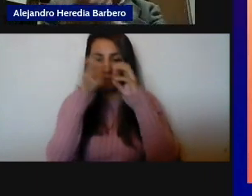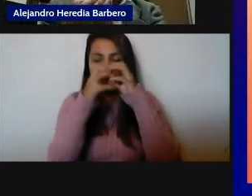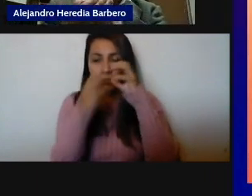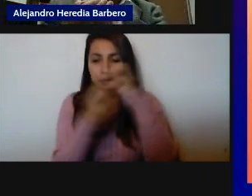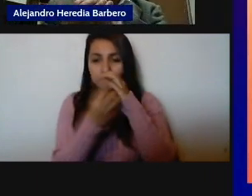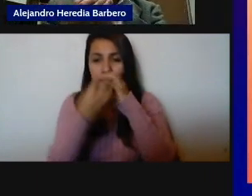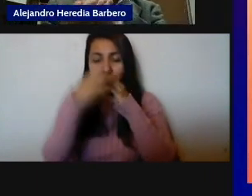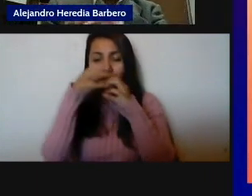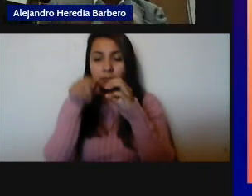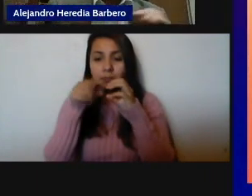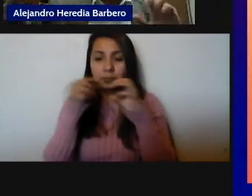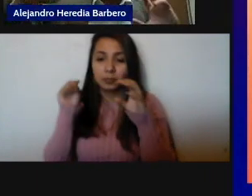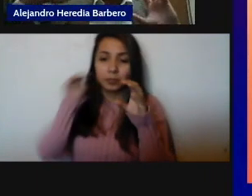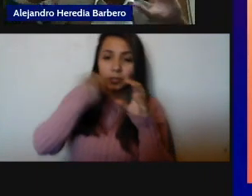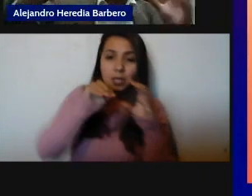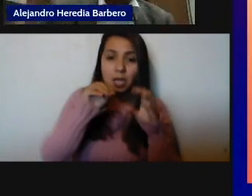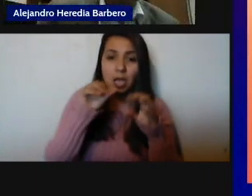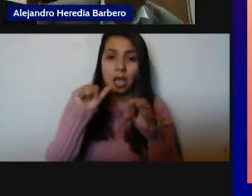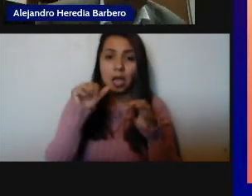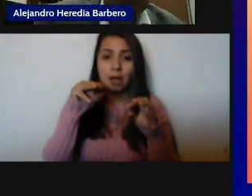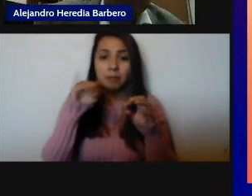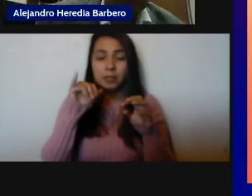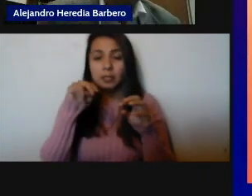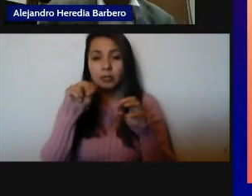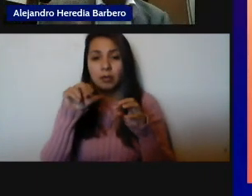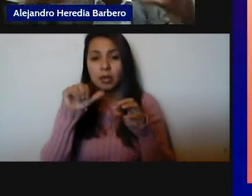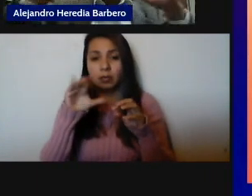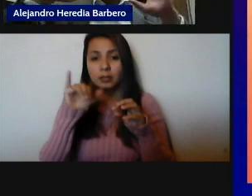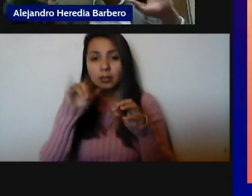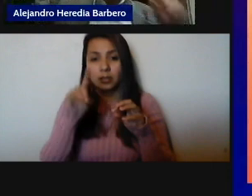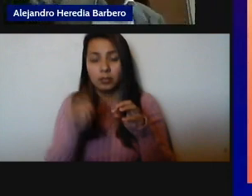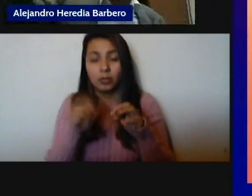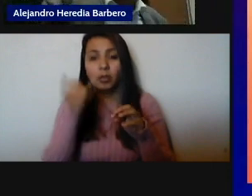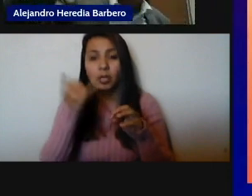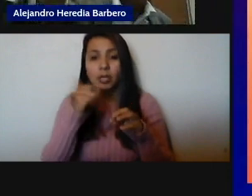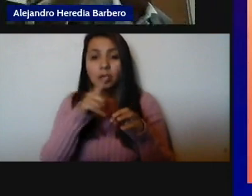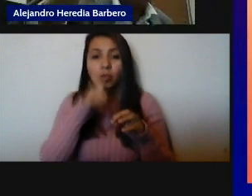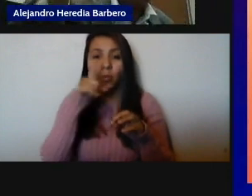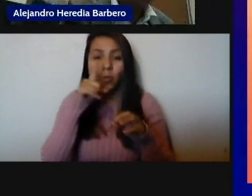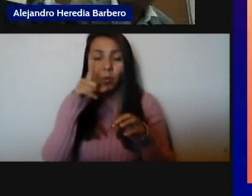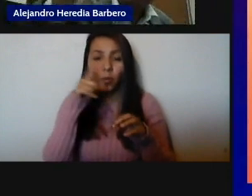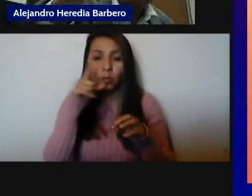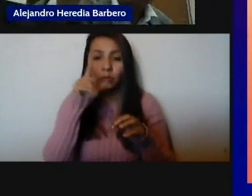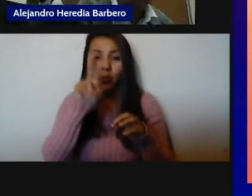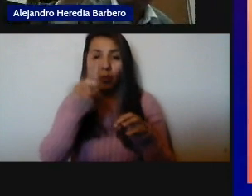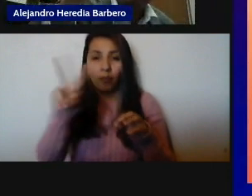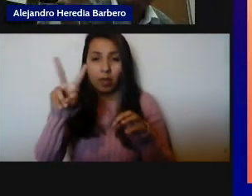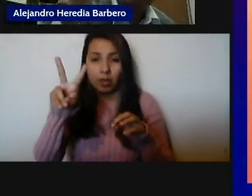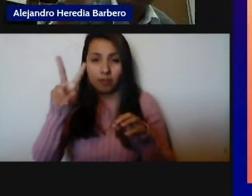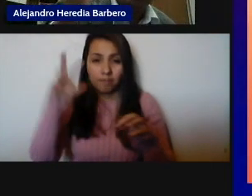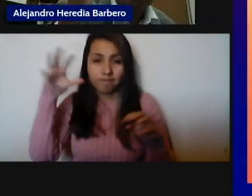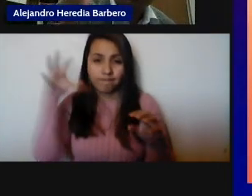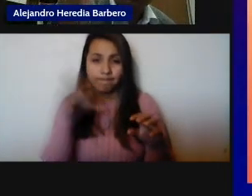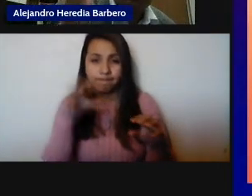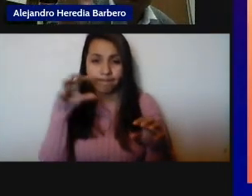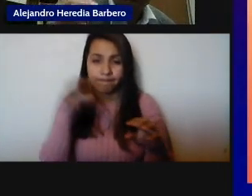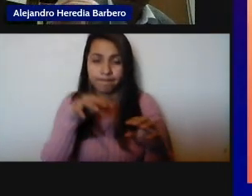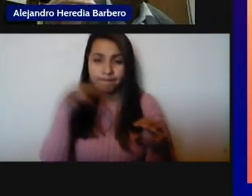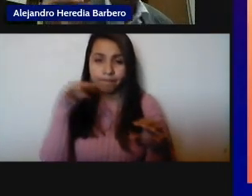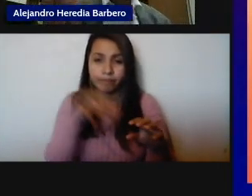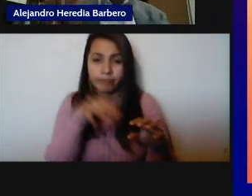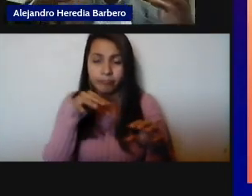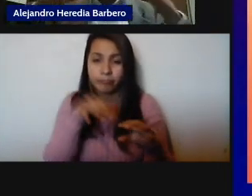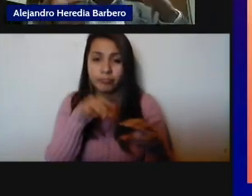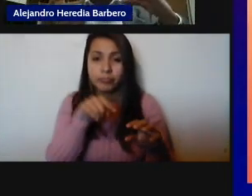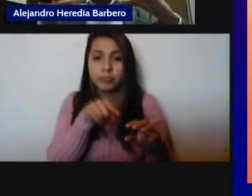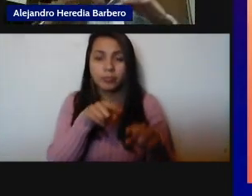estas pelotitas y les pone un aminoácido, pero además está irradiando constantemente con luz ultravioleta, con radiación